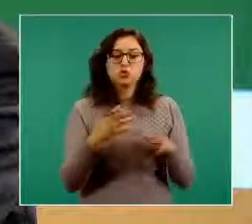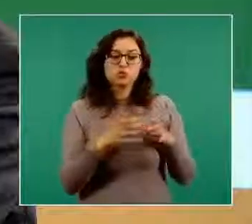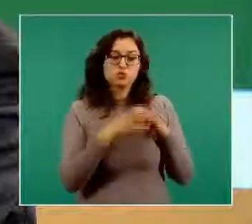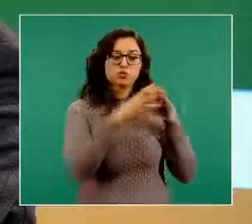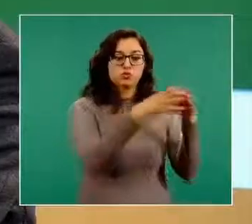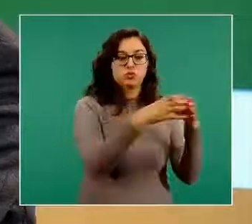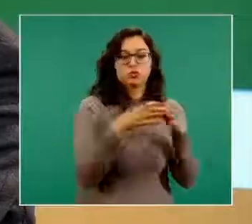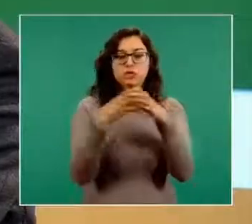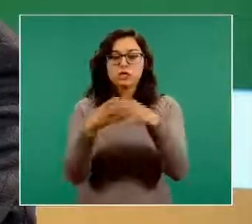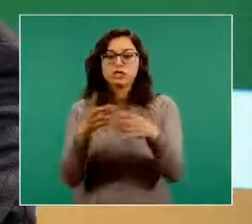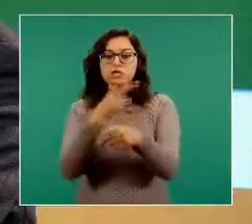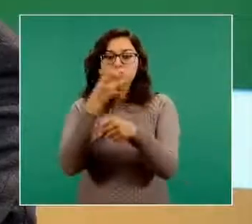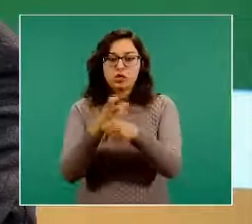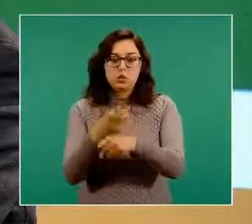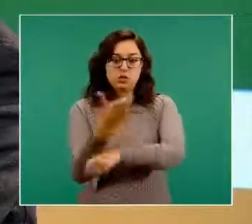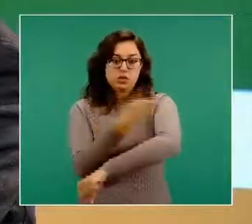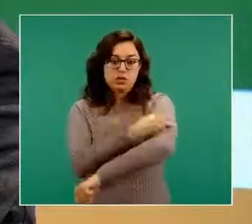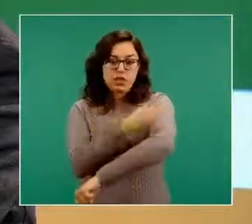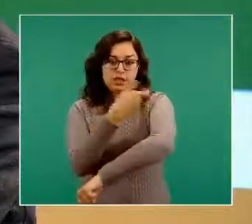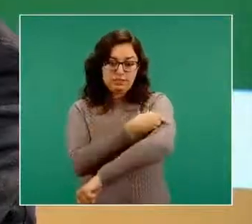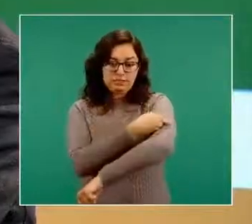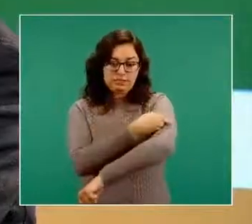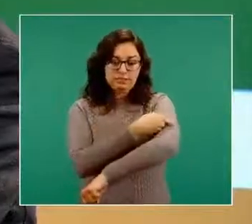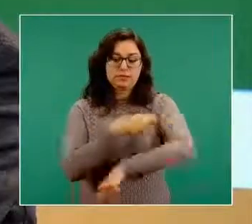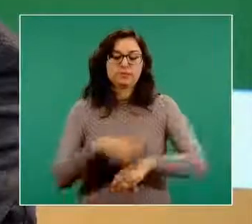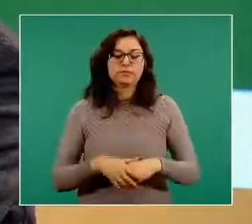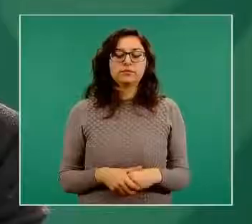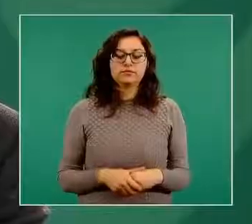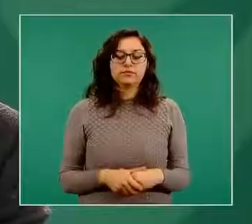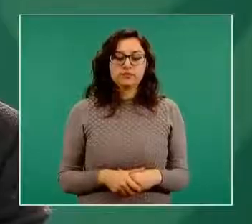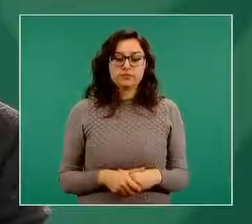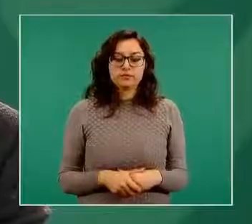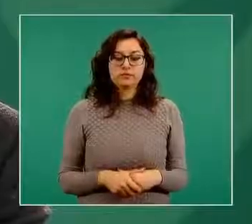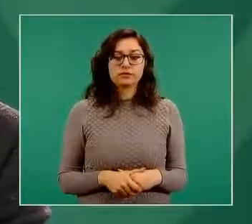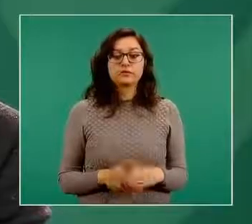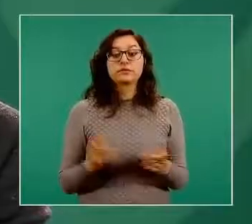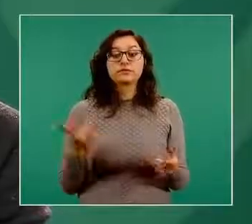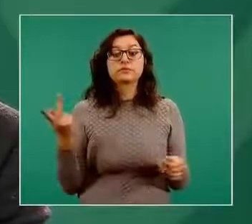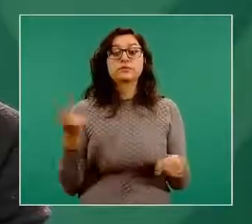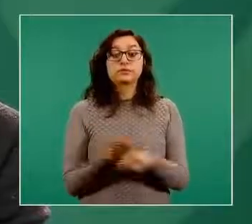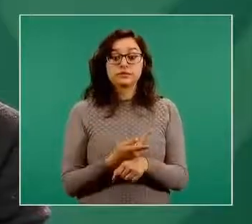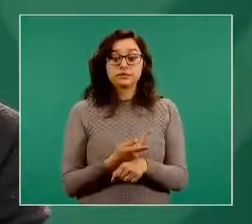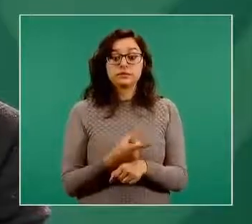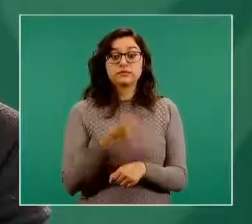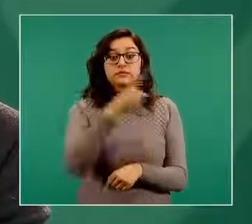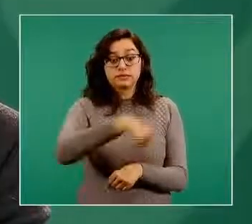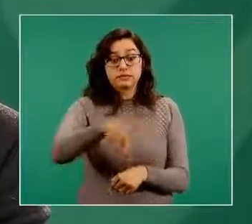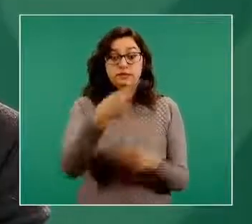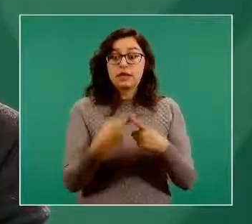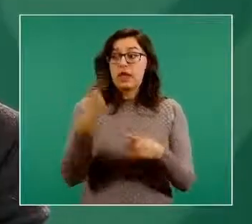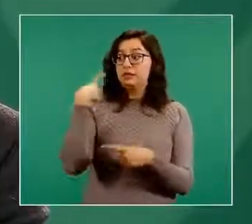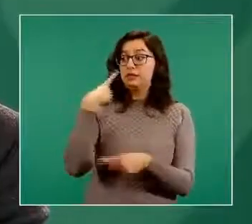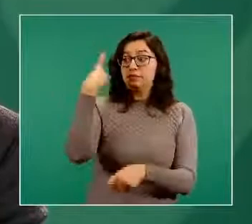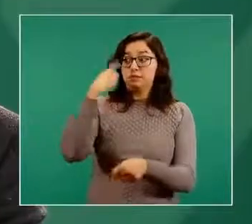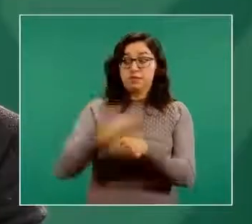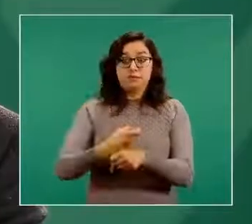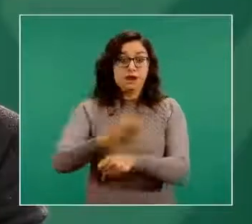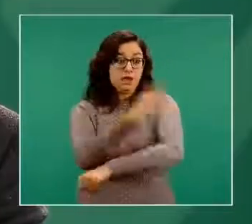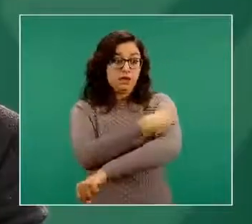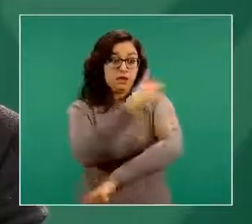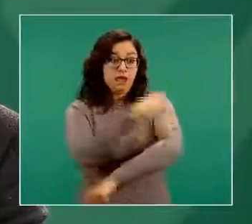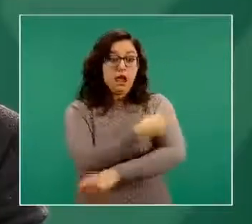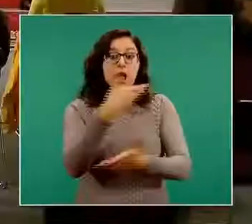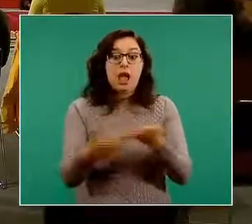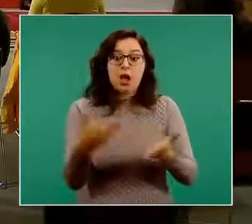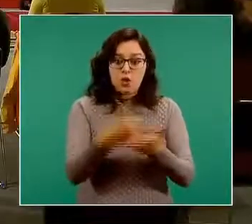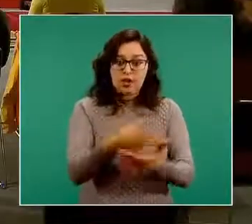las segundas dosis. Entonces está garantizada la aplicación de las segundas dosis.